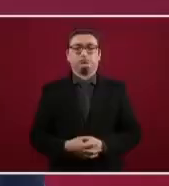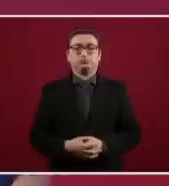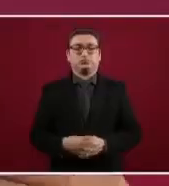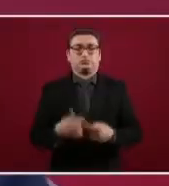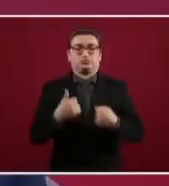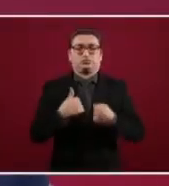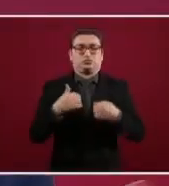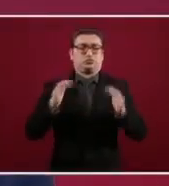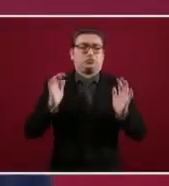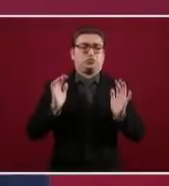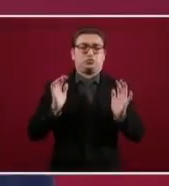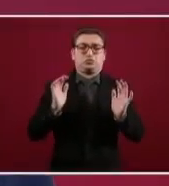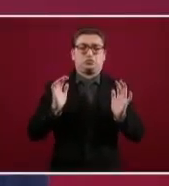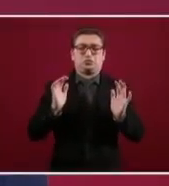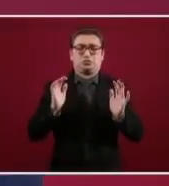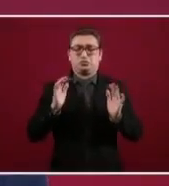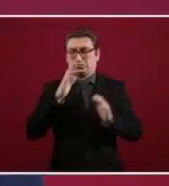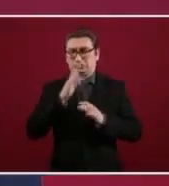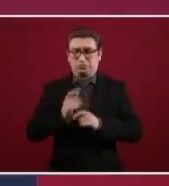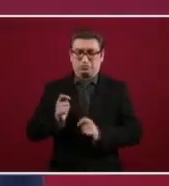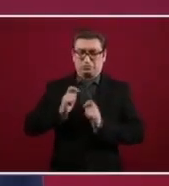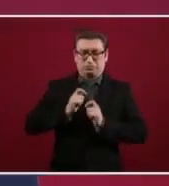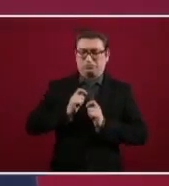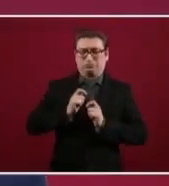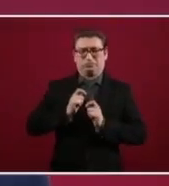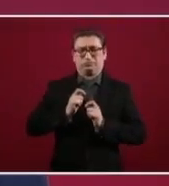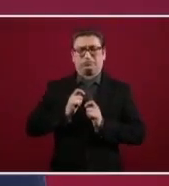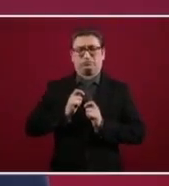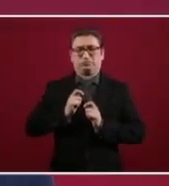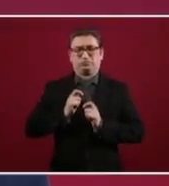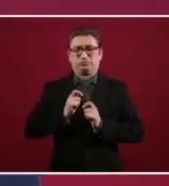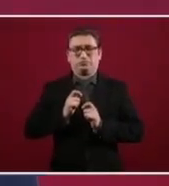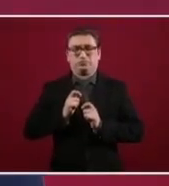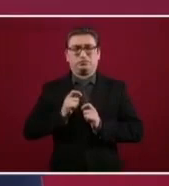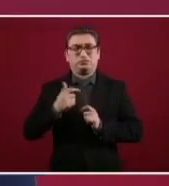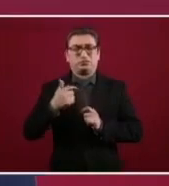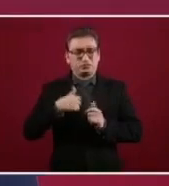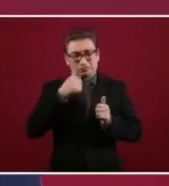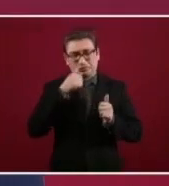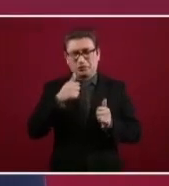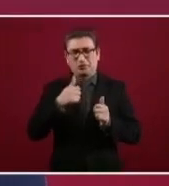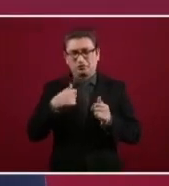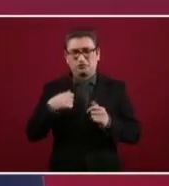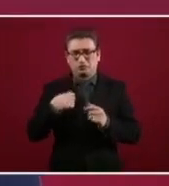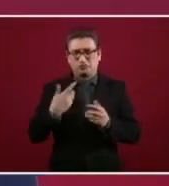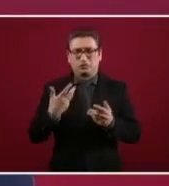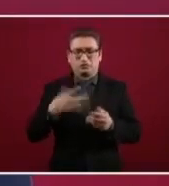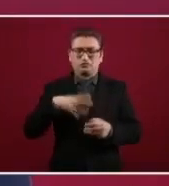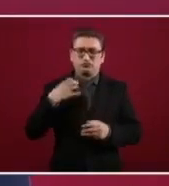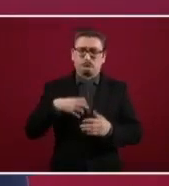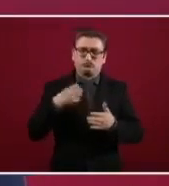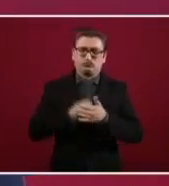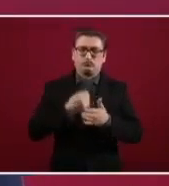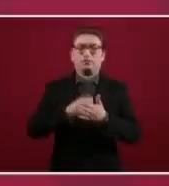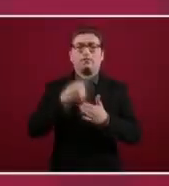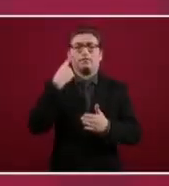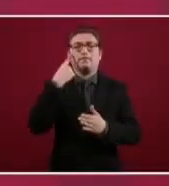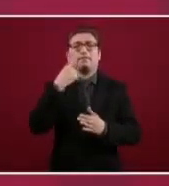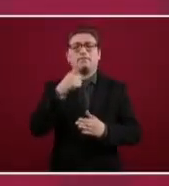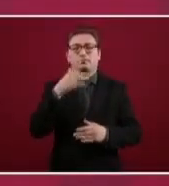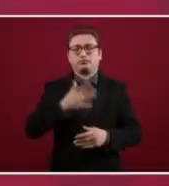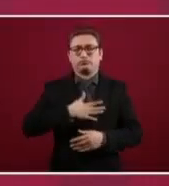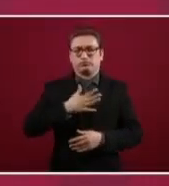y yo no estoy por cargos los tres luchando por cargos yo lucho por ideales lucho por